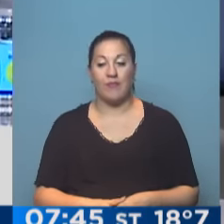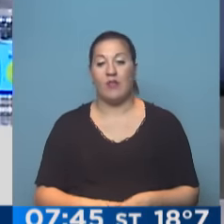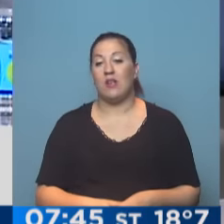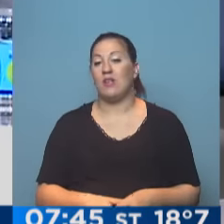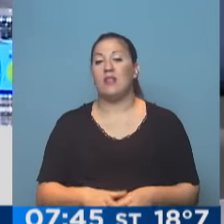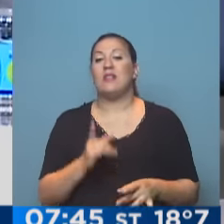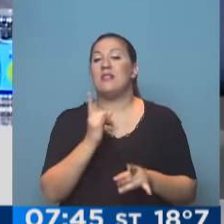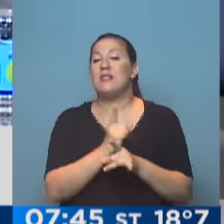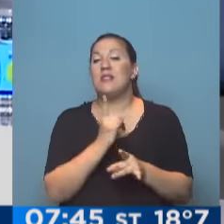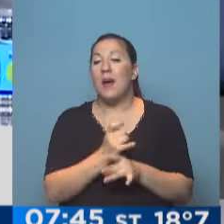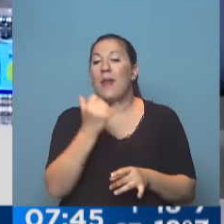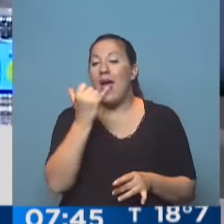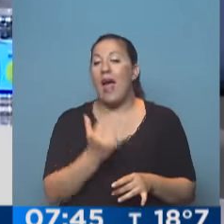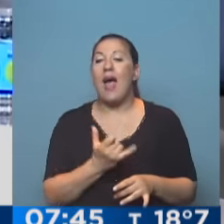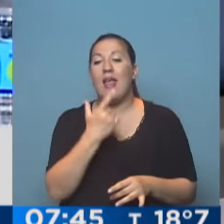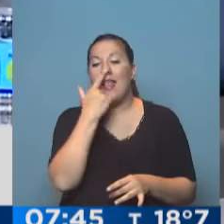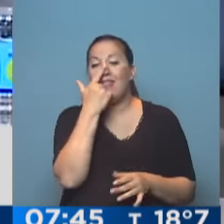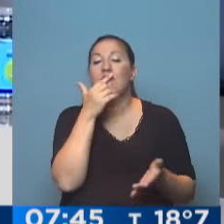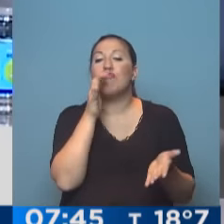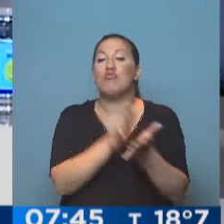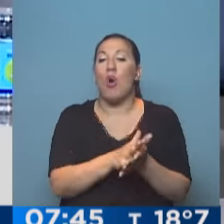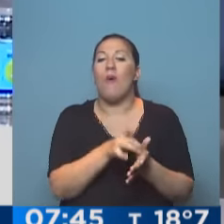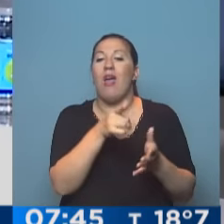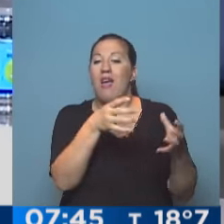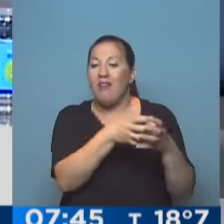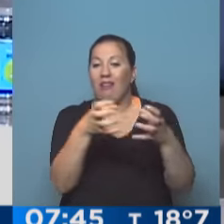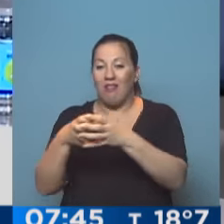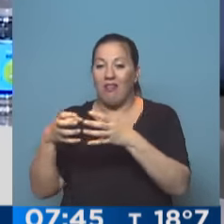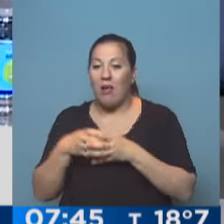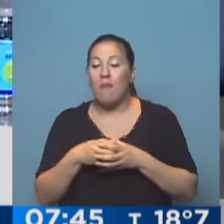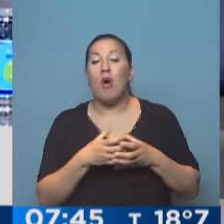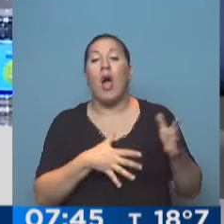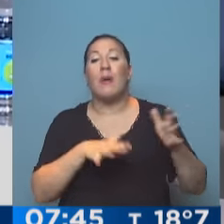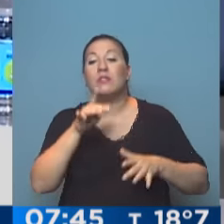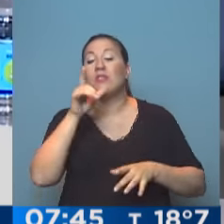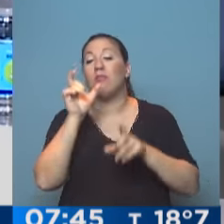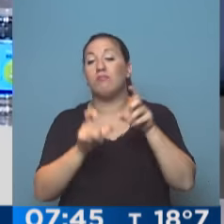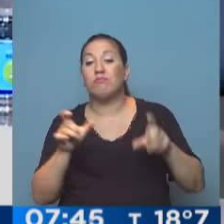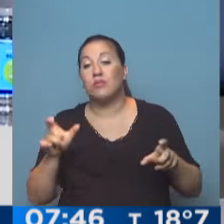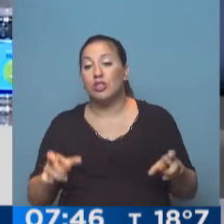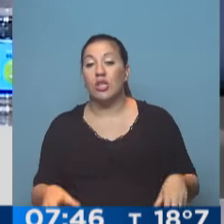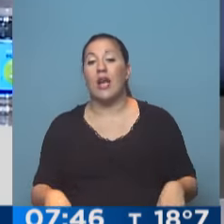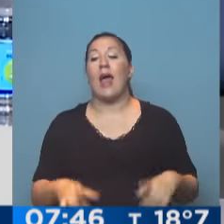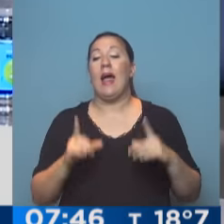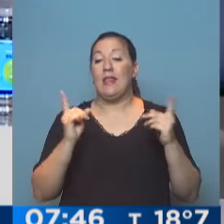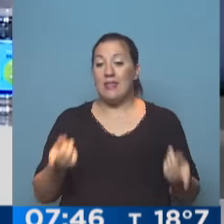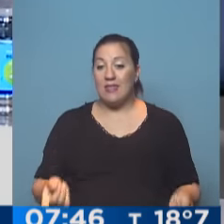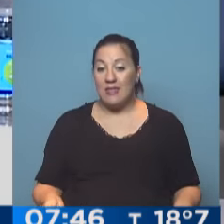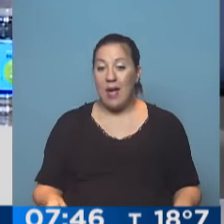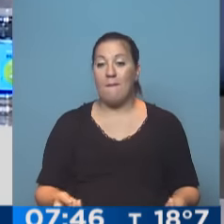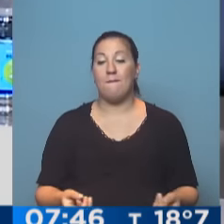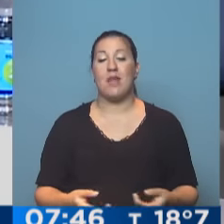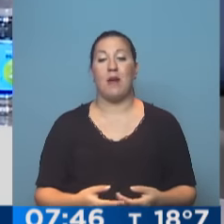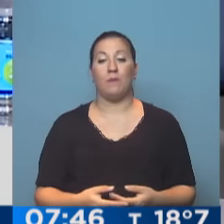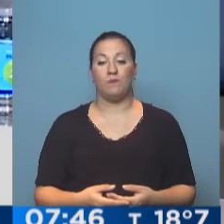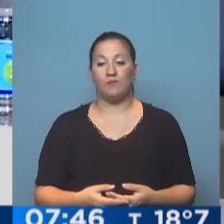Siempre hay intereses sobre esos lugares y a veces hay gente que también